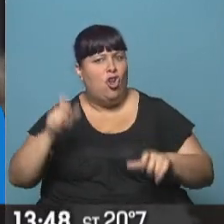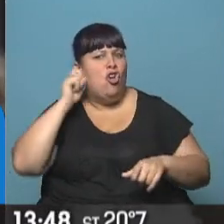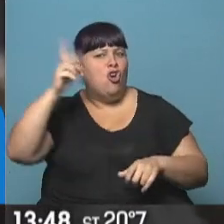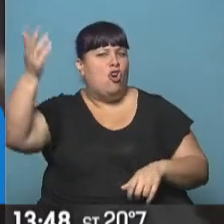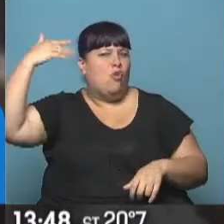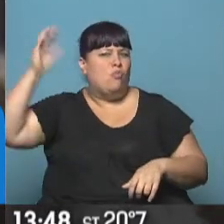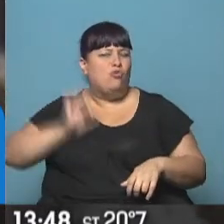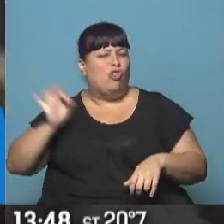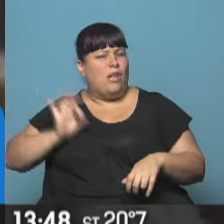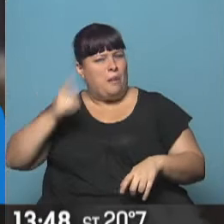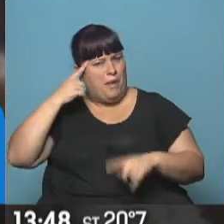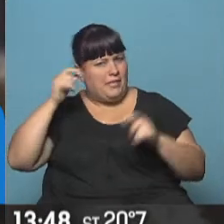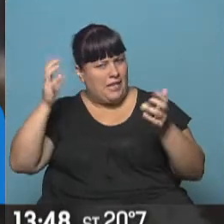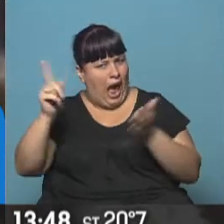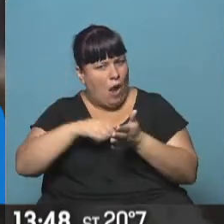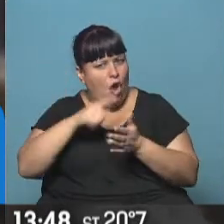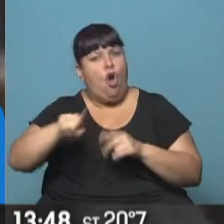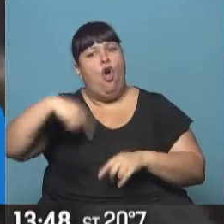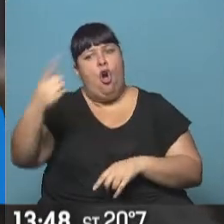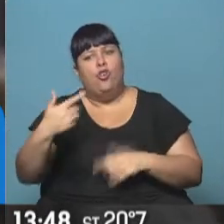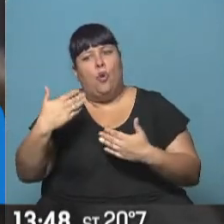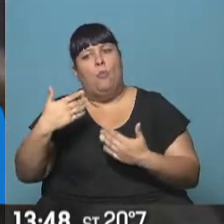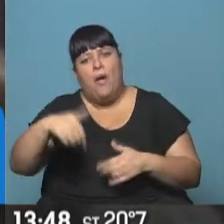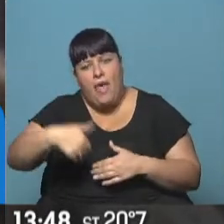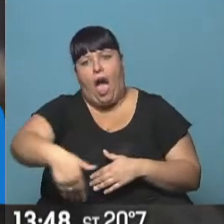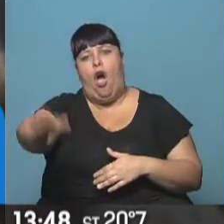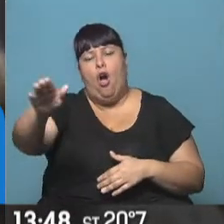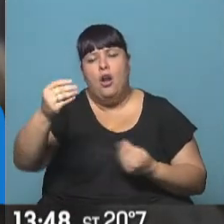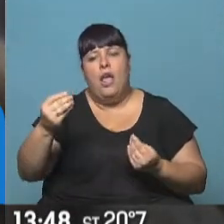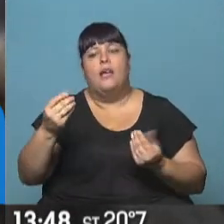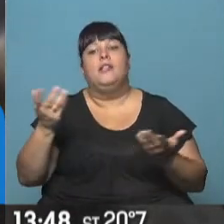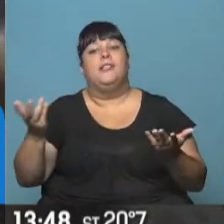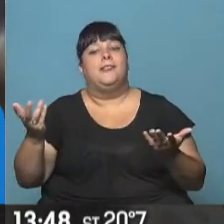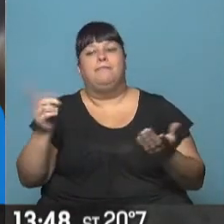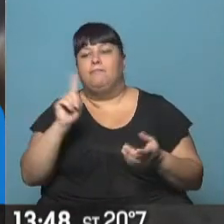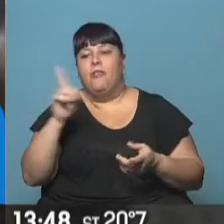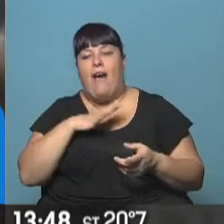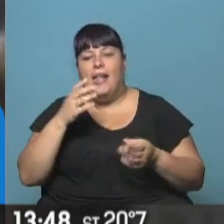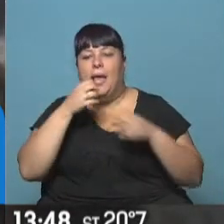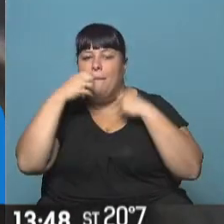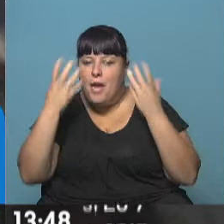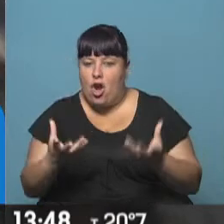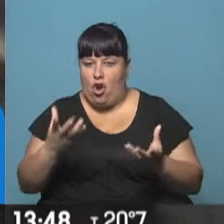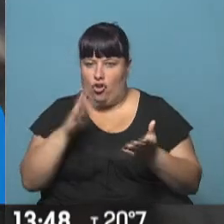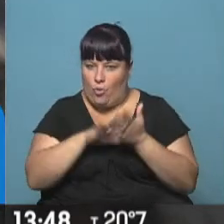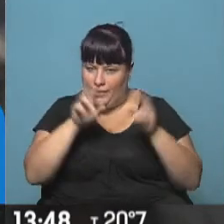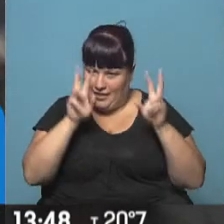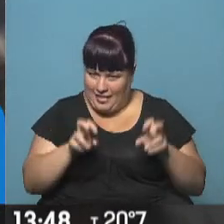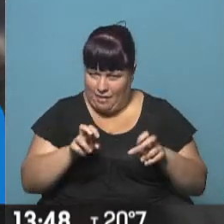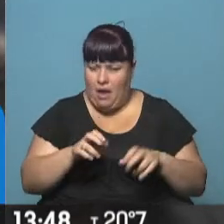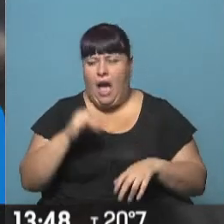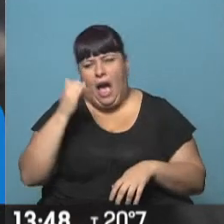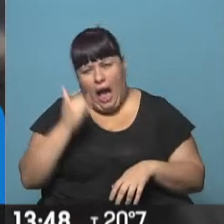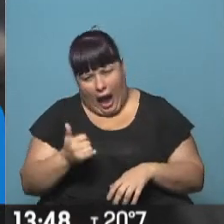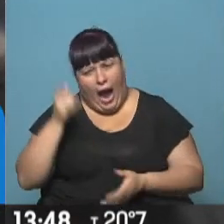lograron hace muchísimos años y otras que se puedan producir ahora y no buscar un mejoramiento al respecto. ¿Hay